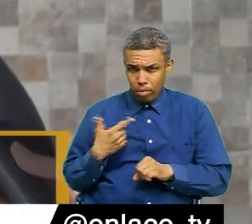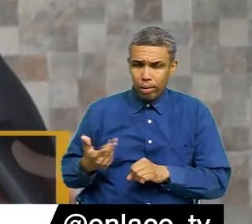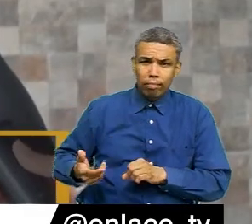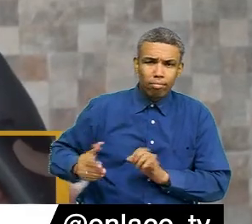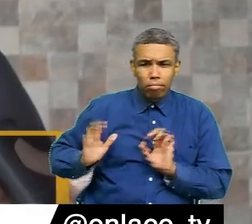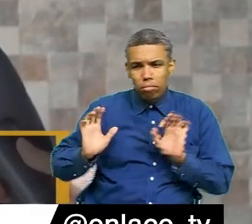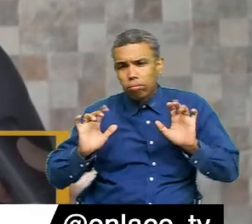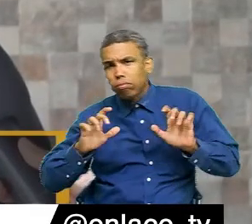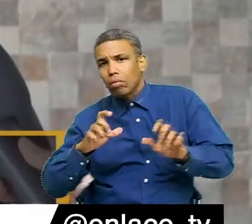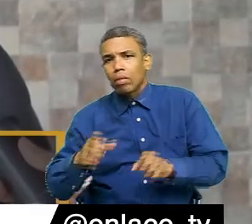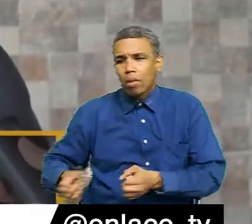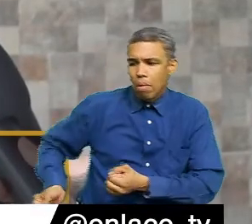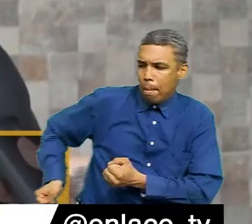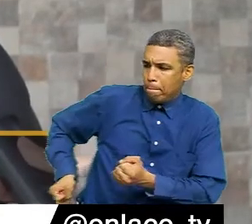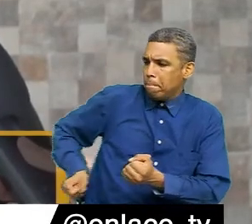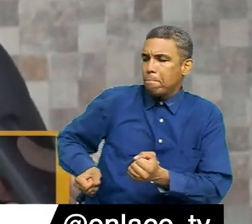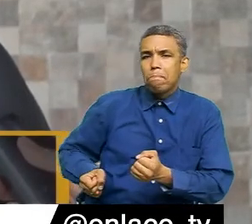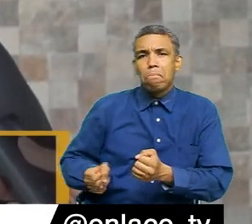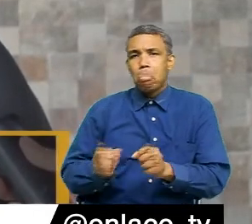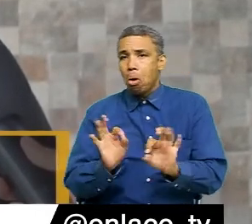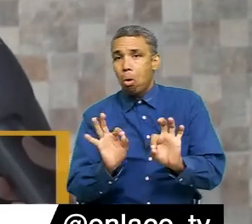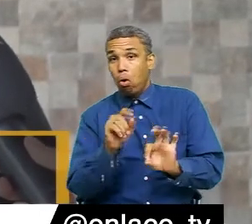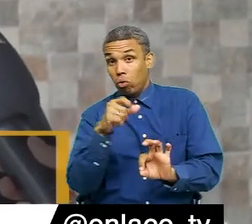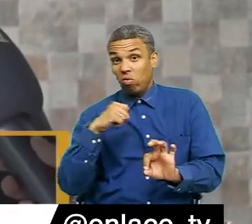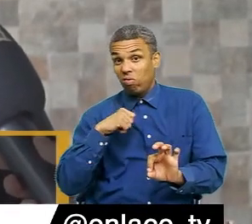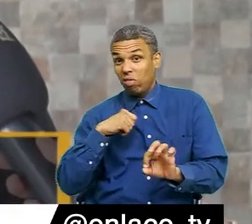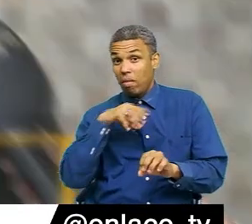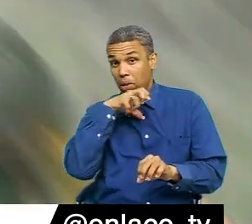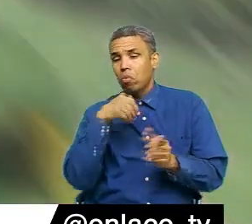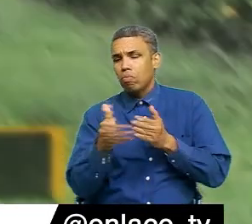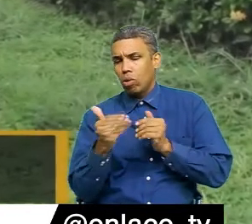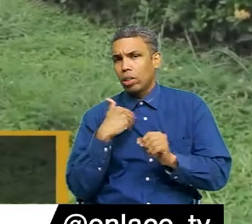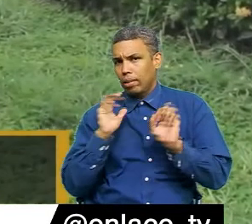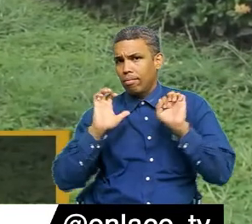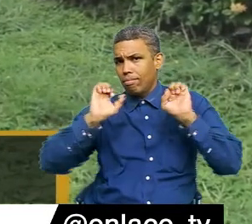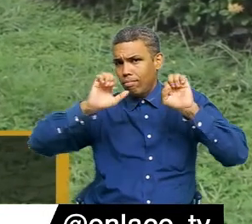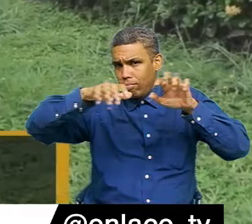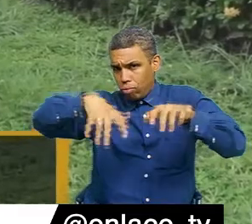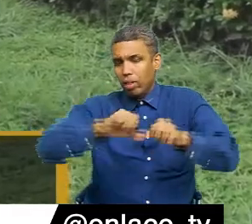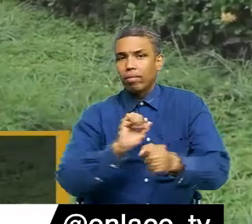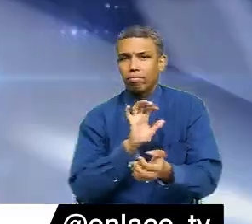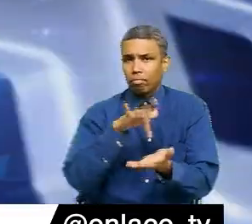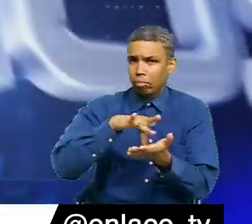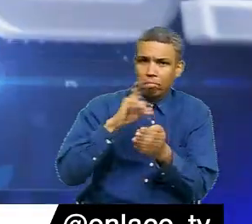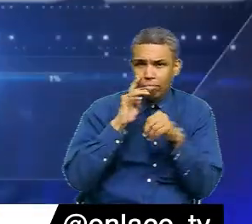si tenga o no tenga perro pitbull, que quiera ser parte de esa marcha.